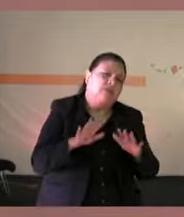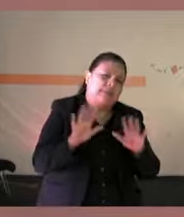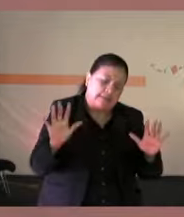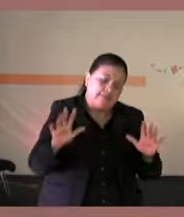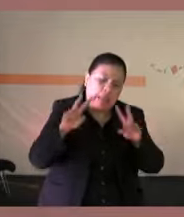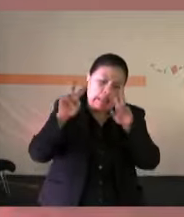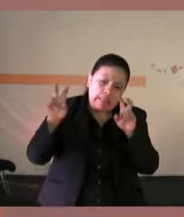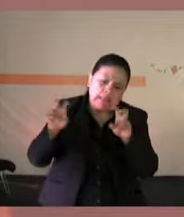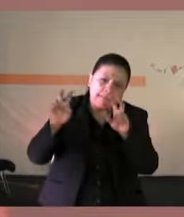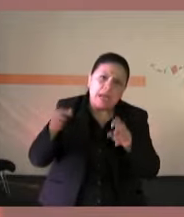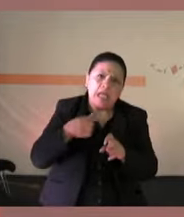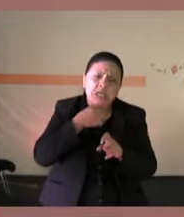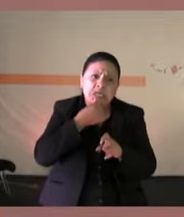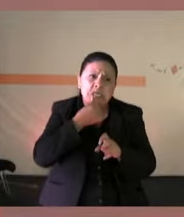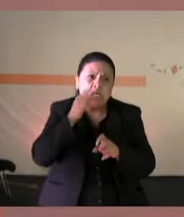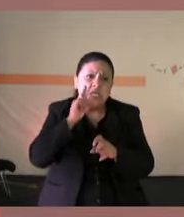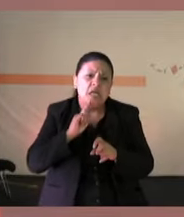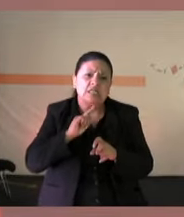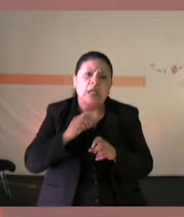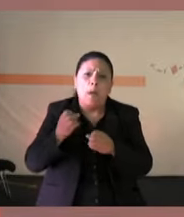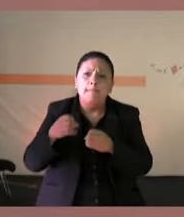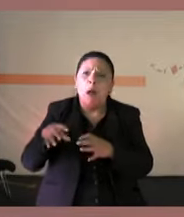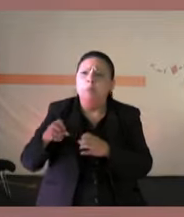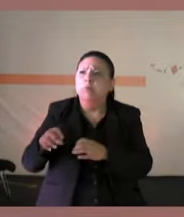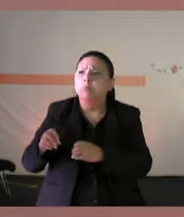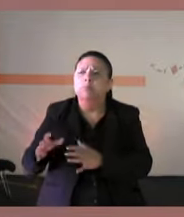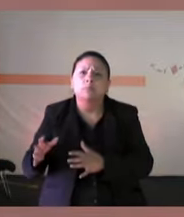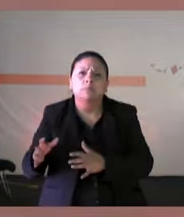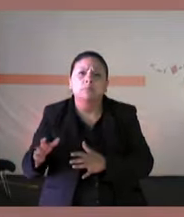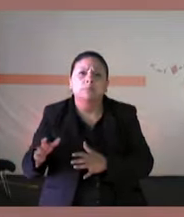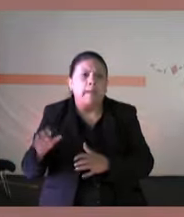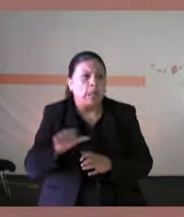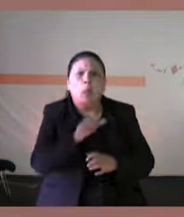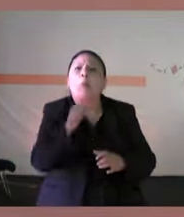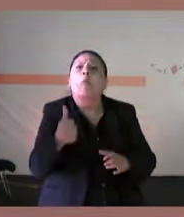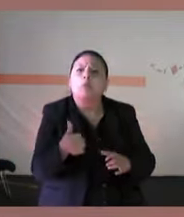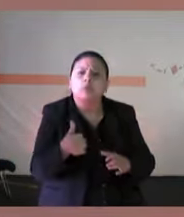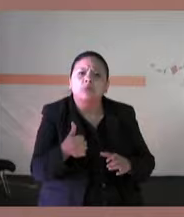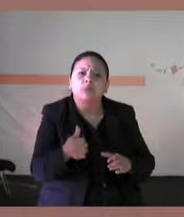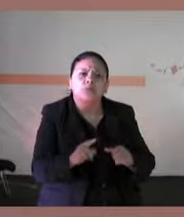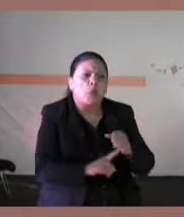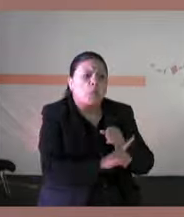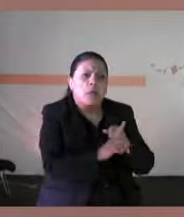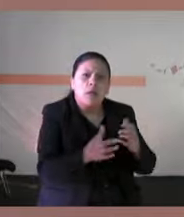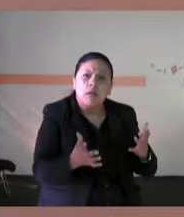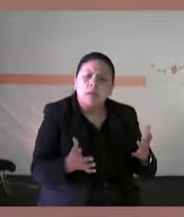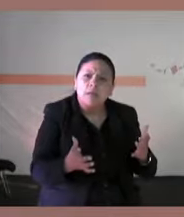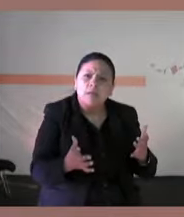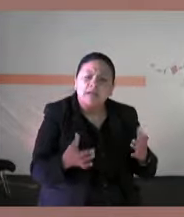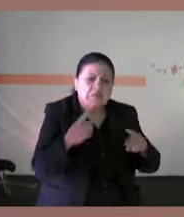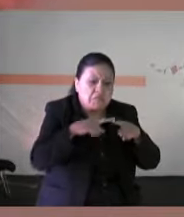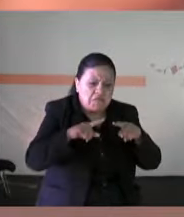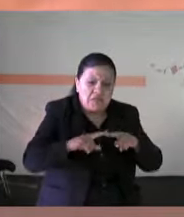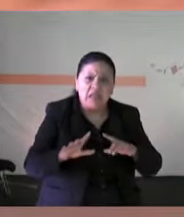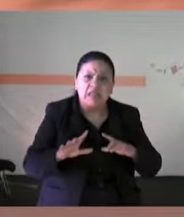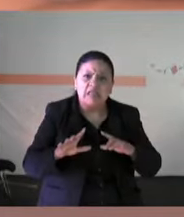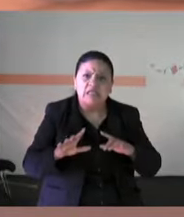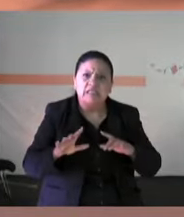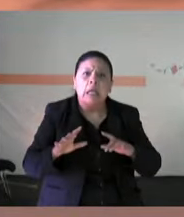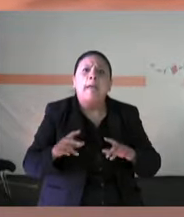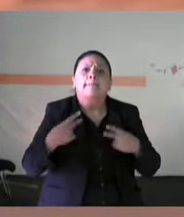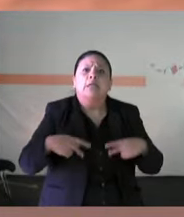desaparecen, pero ¿y del resto? De las atrocidades de aparecer en camiones, de aparecer en